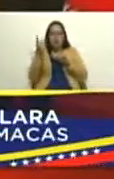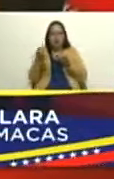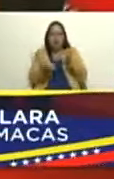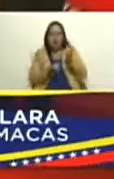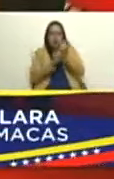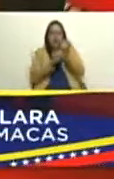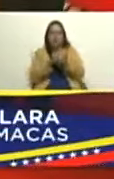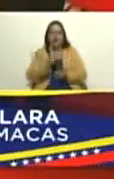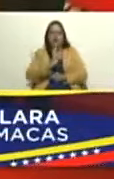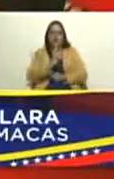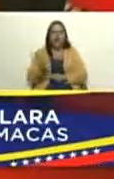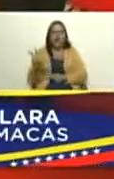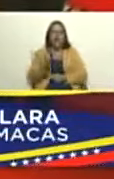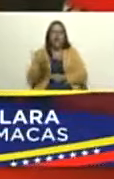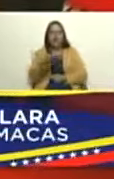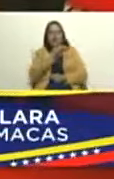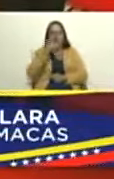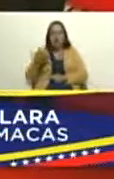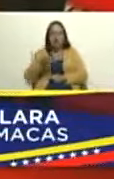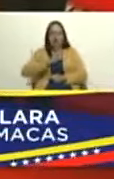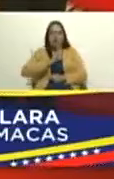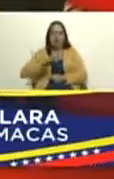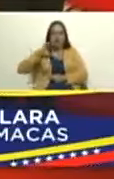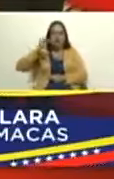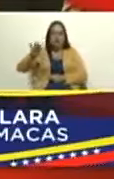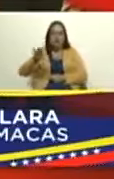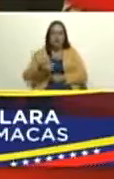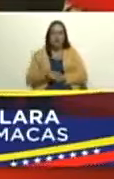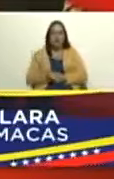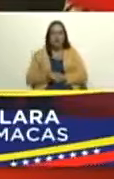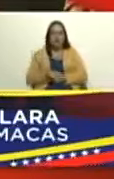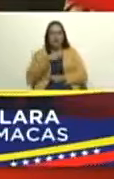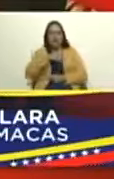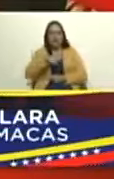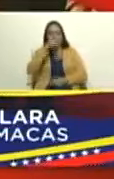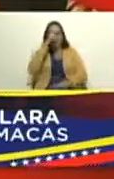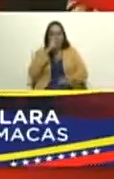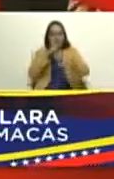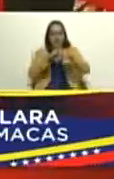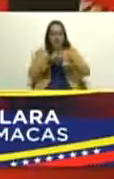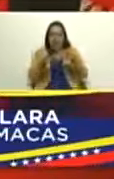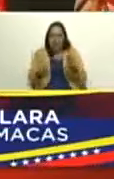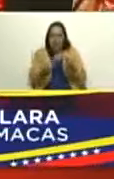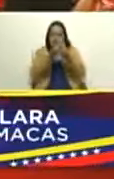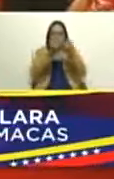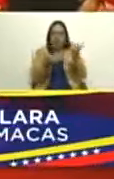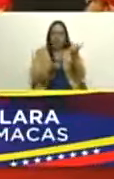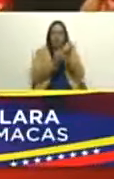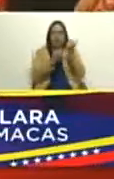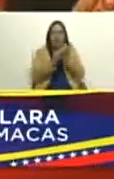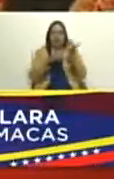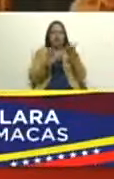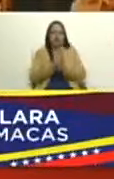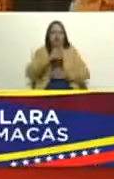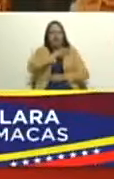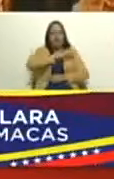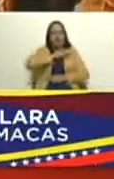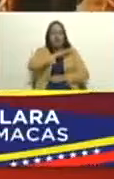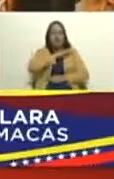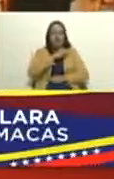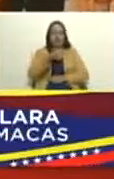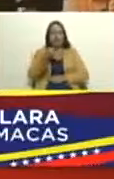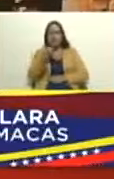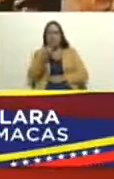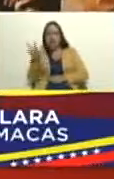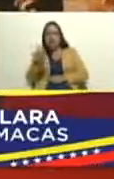financiamiento del Banco de Venezuela, el mejor banco del país. Y es un honor para nosotros acompañar en el marco de la gran misión Venezuela Mujer y el